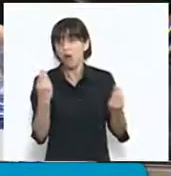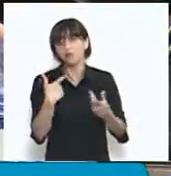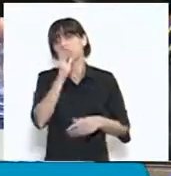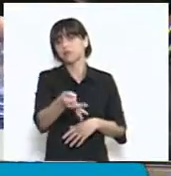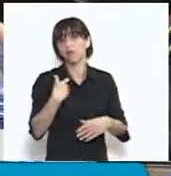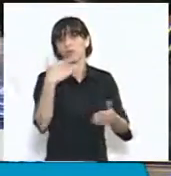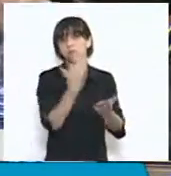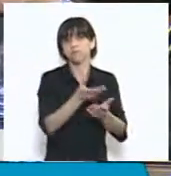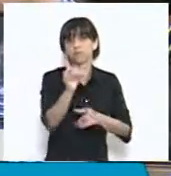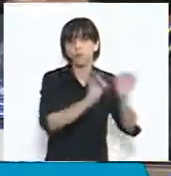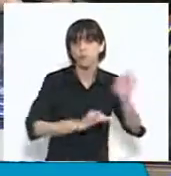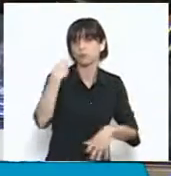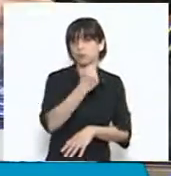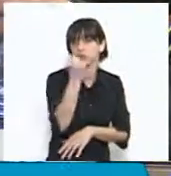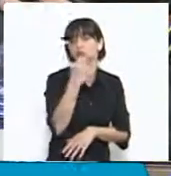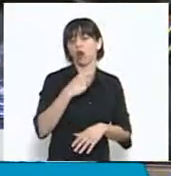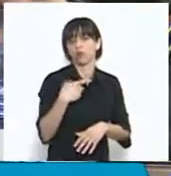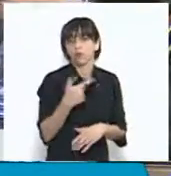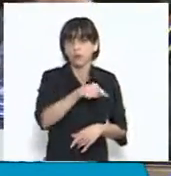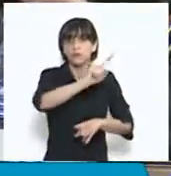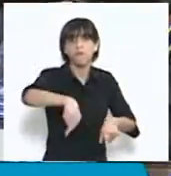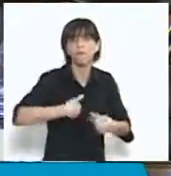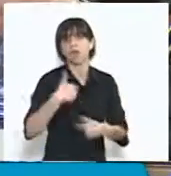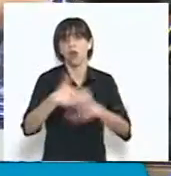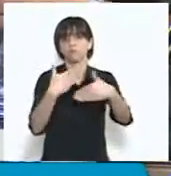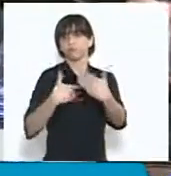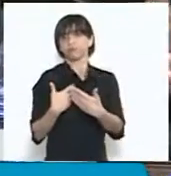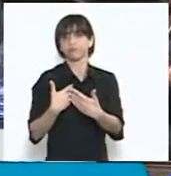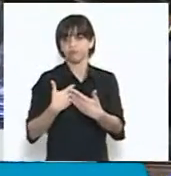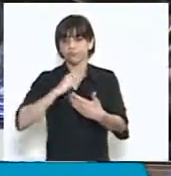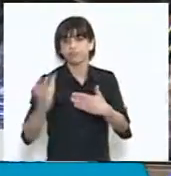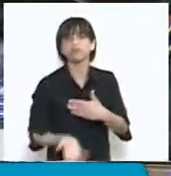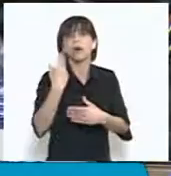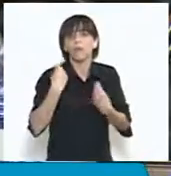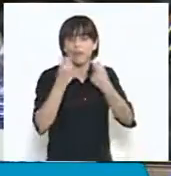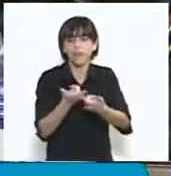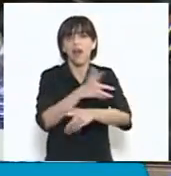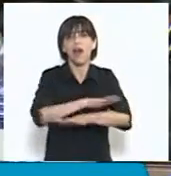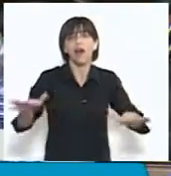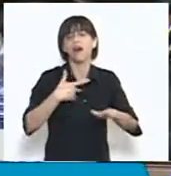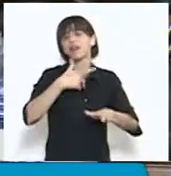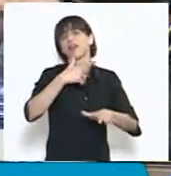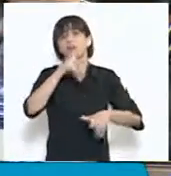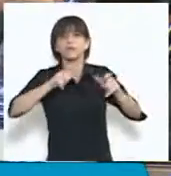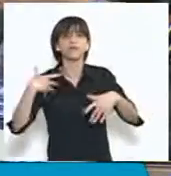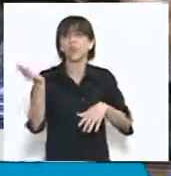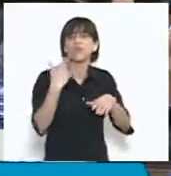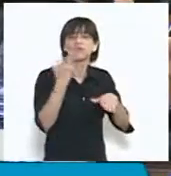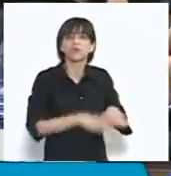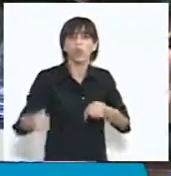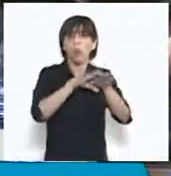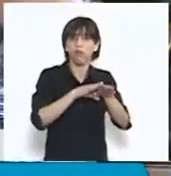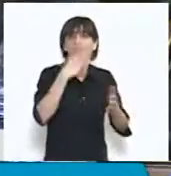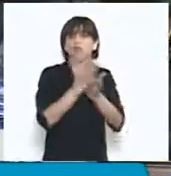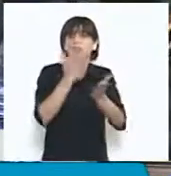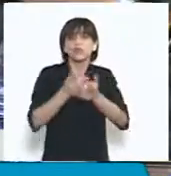avanza en el reconocimiento del avance de un derecho social sobre la base de la igualdad, y va a ser legislado para los